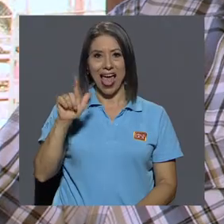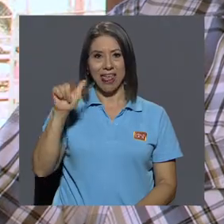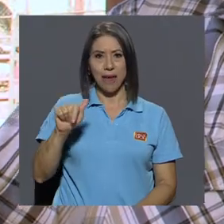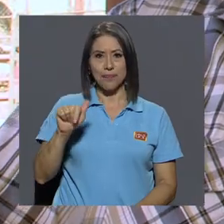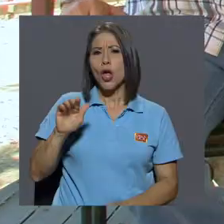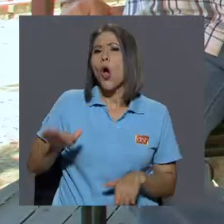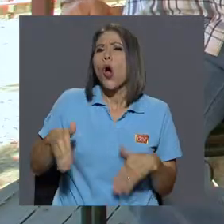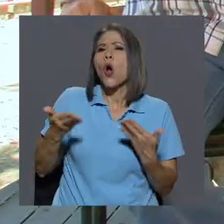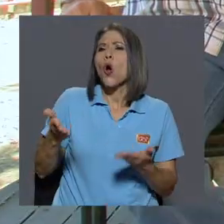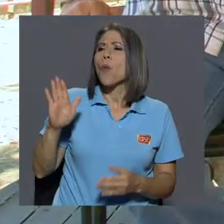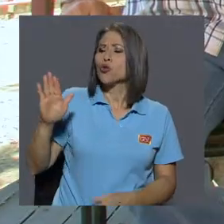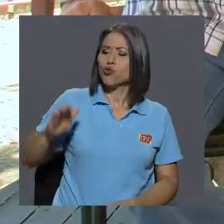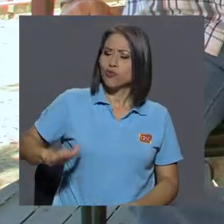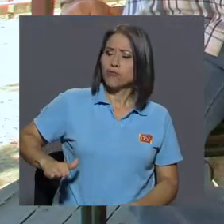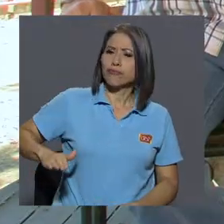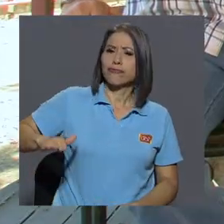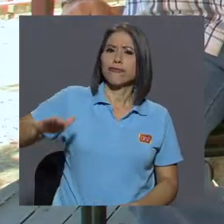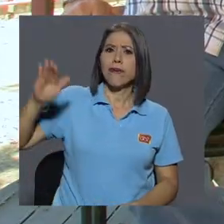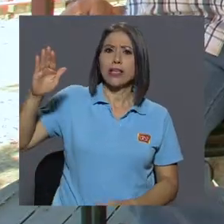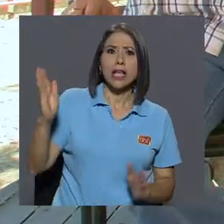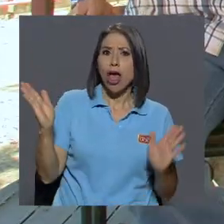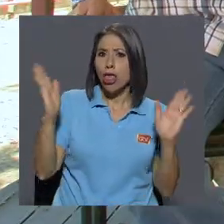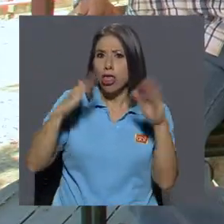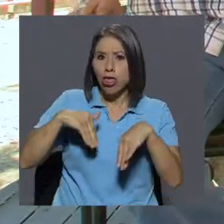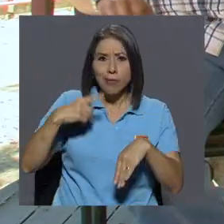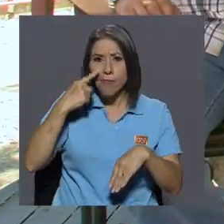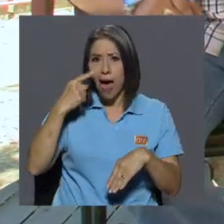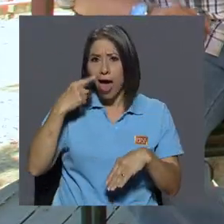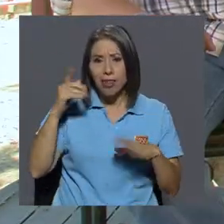padre presente y también